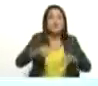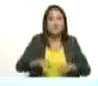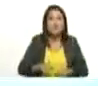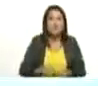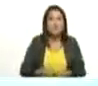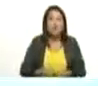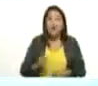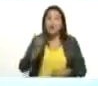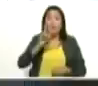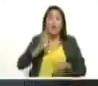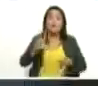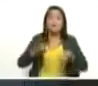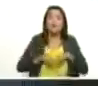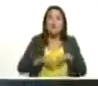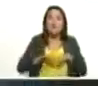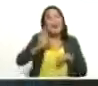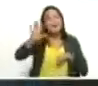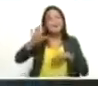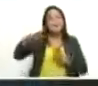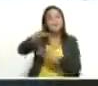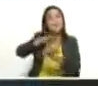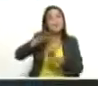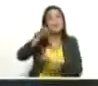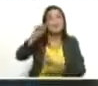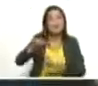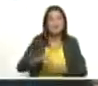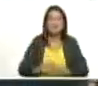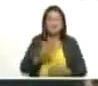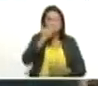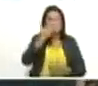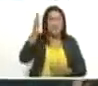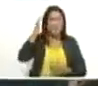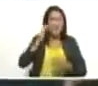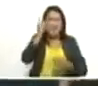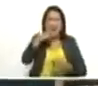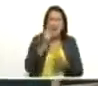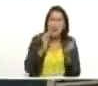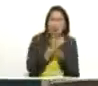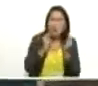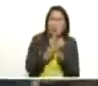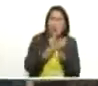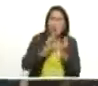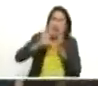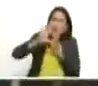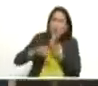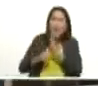y rechaza este tipo de acciones descaradas de robo.